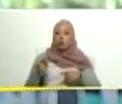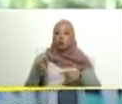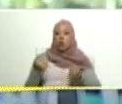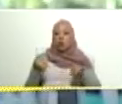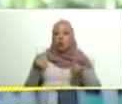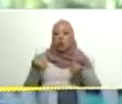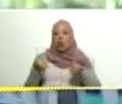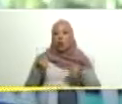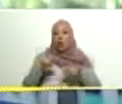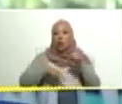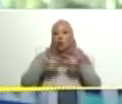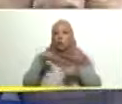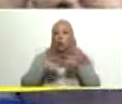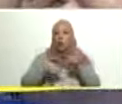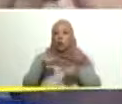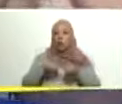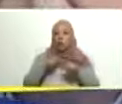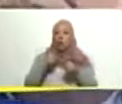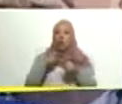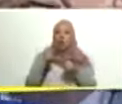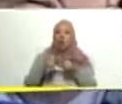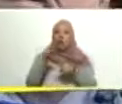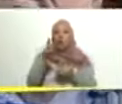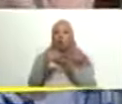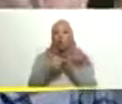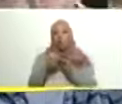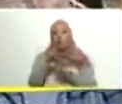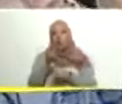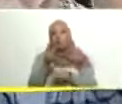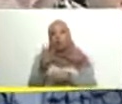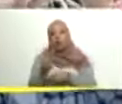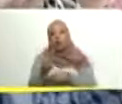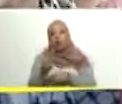recursos. Y entonces en el 2022